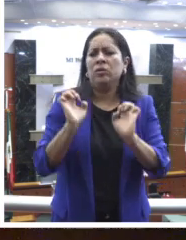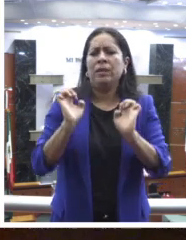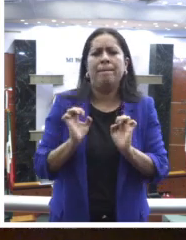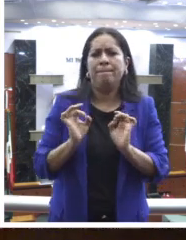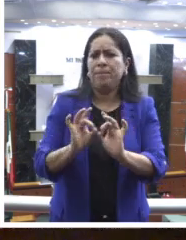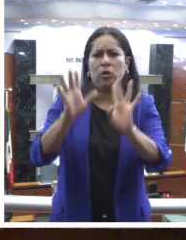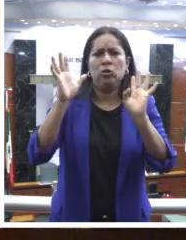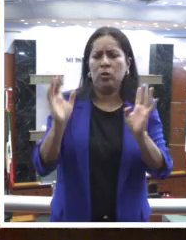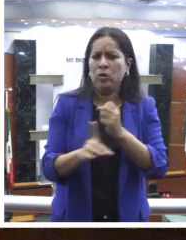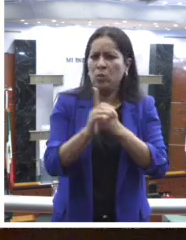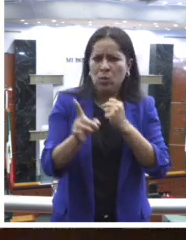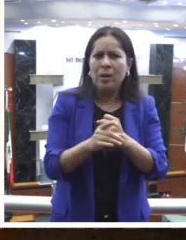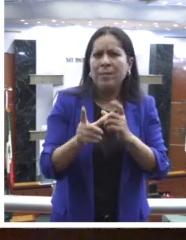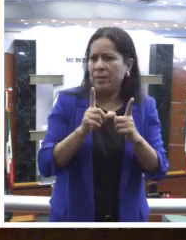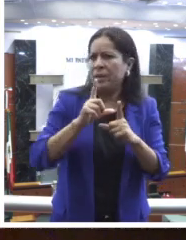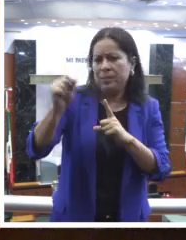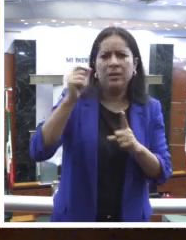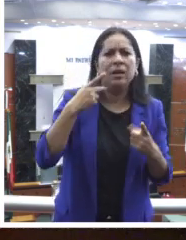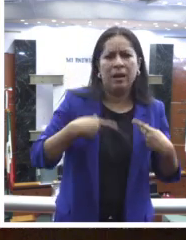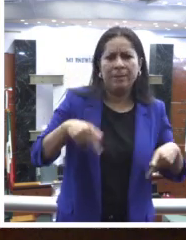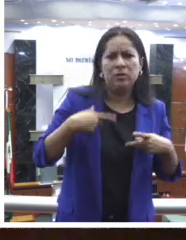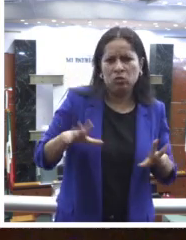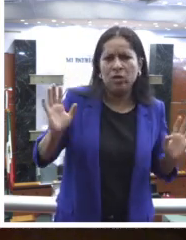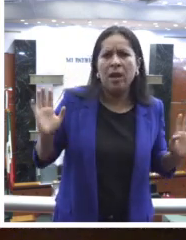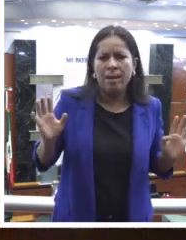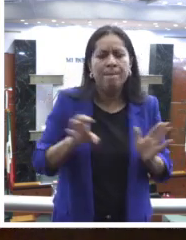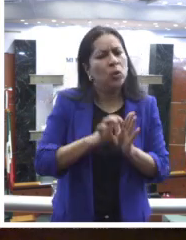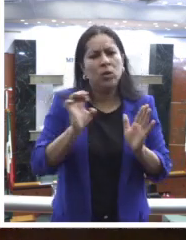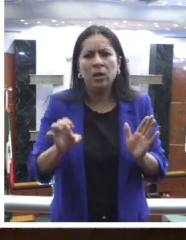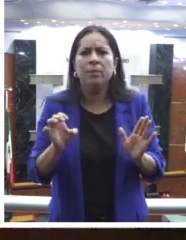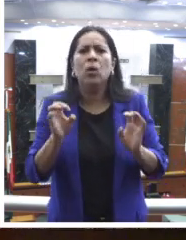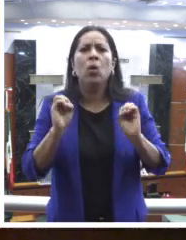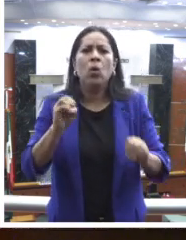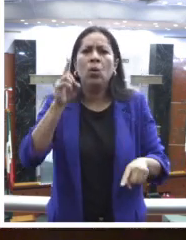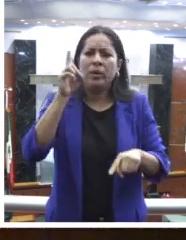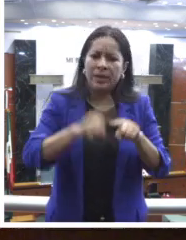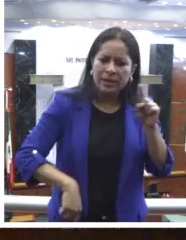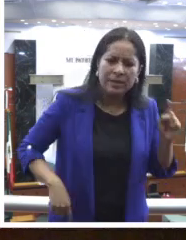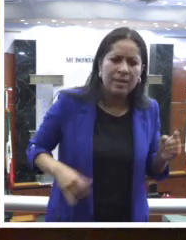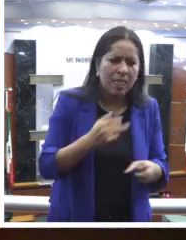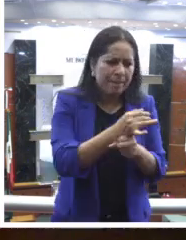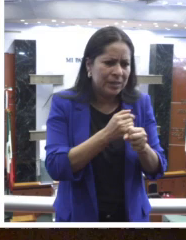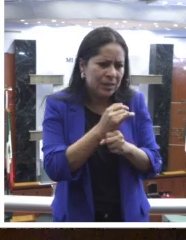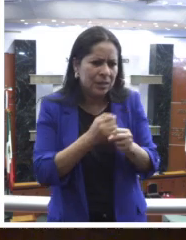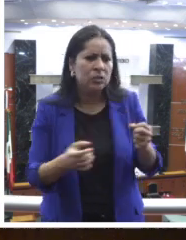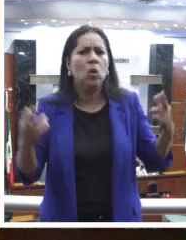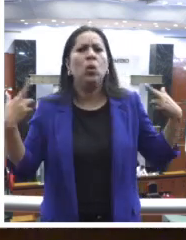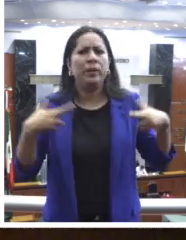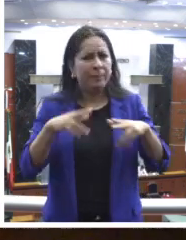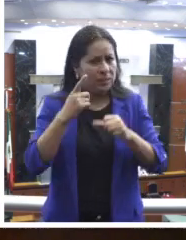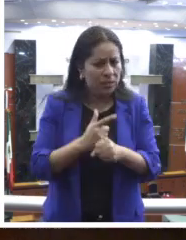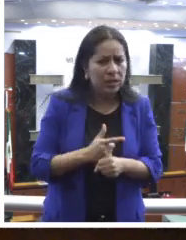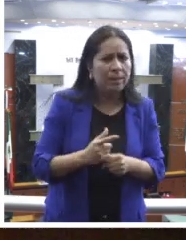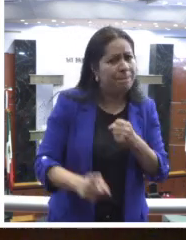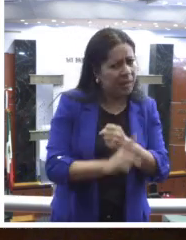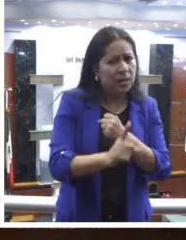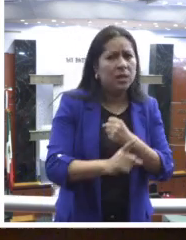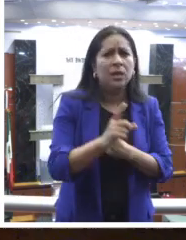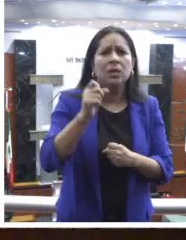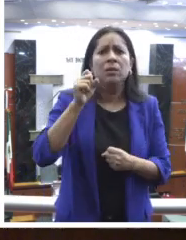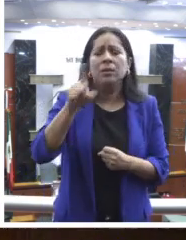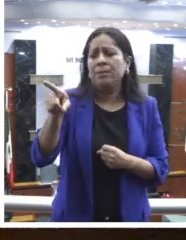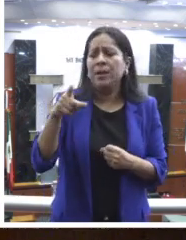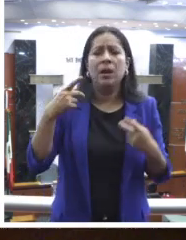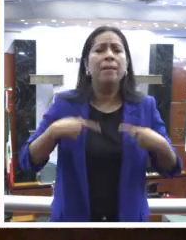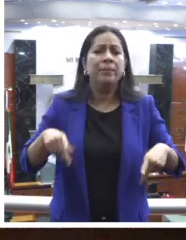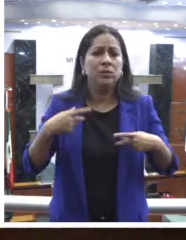penal como la posibilidad de que el imputado evada la justicia obstruya las investigaciones o represente un peligro para la víctima o la